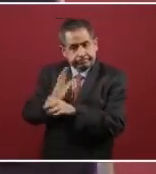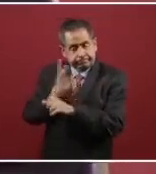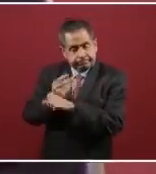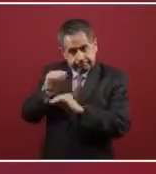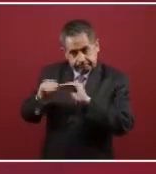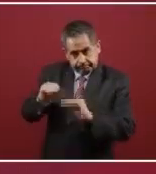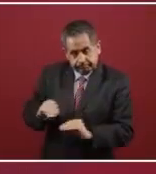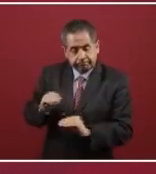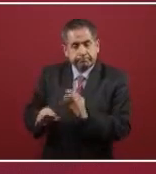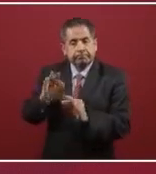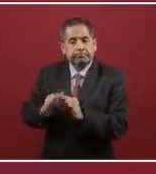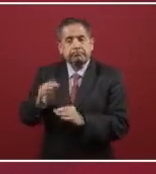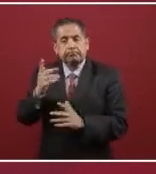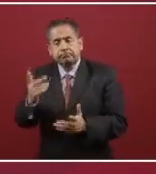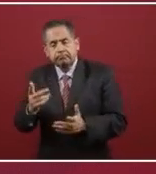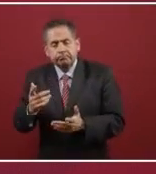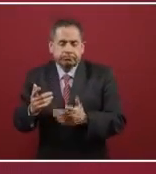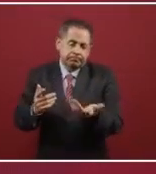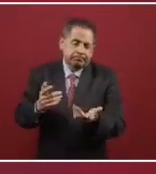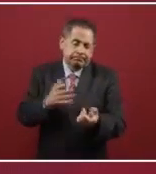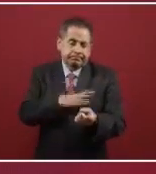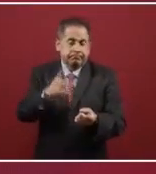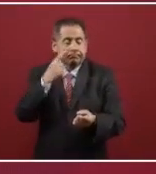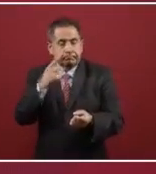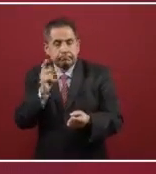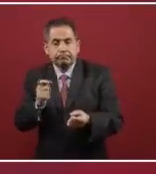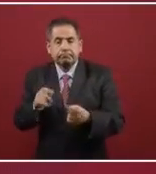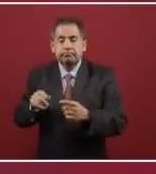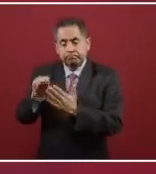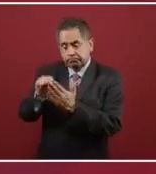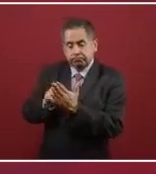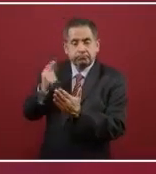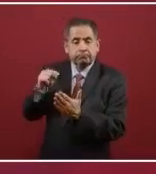para, aunque parezca increíble,